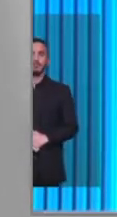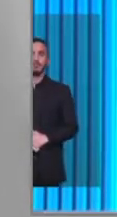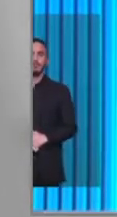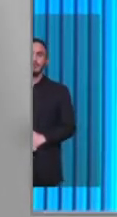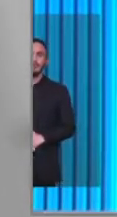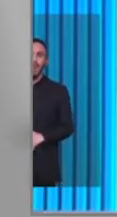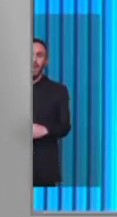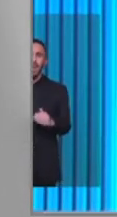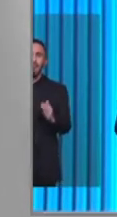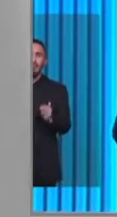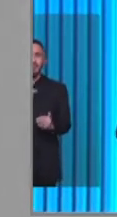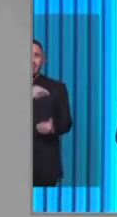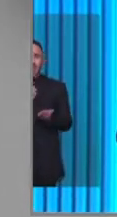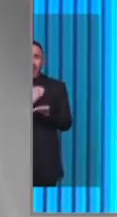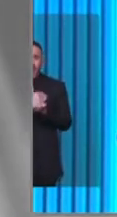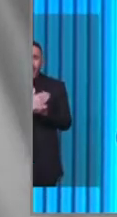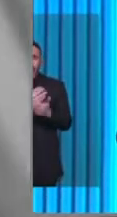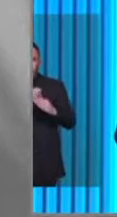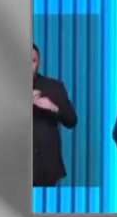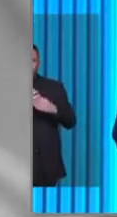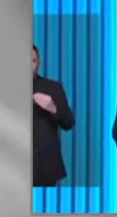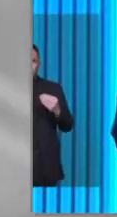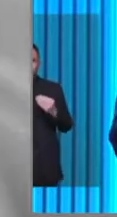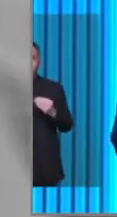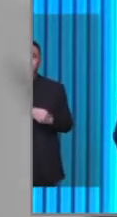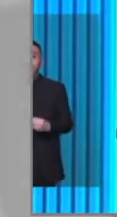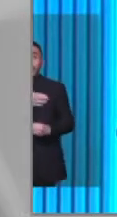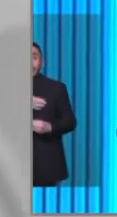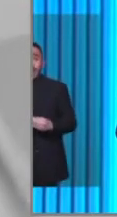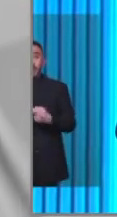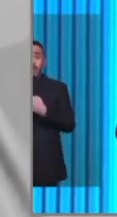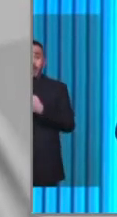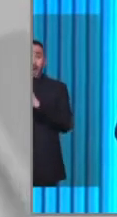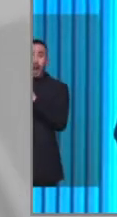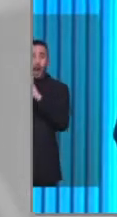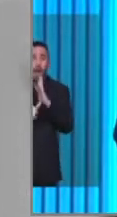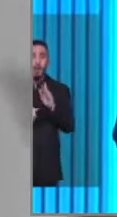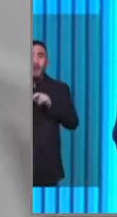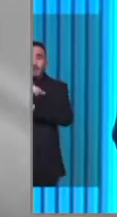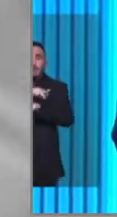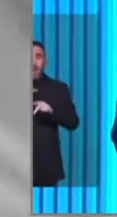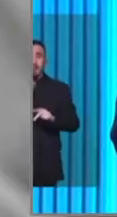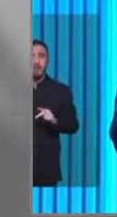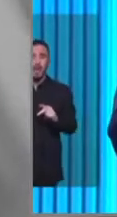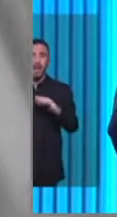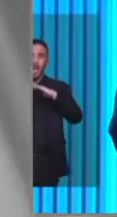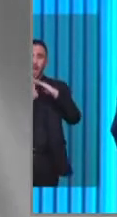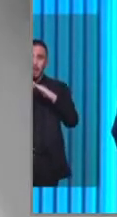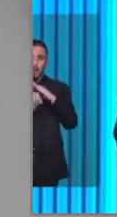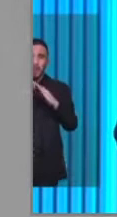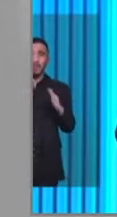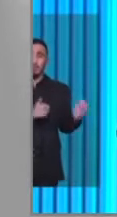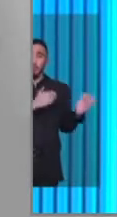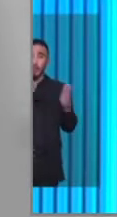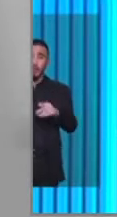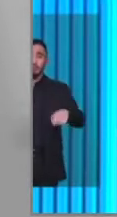sí que no están dentro de de de de las divulgaciones oficiales que dicen